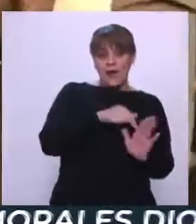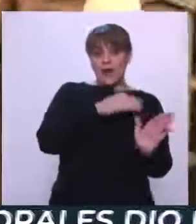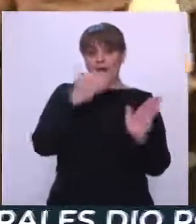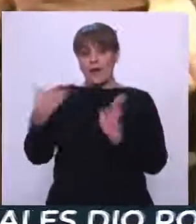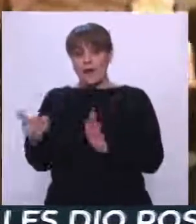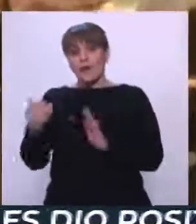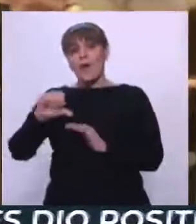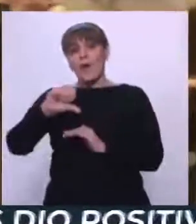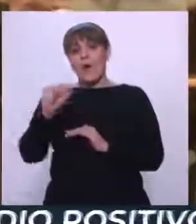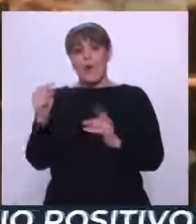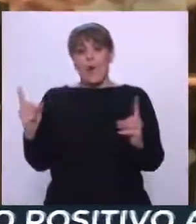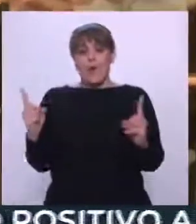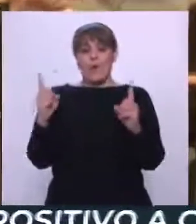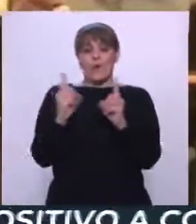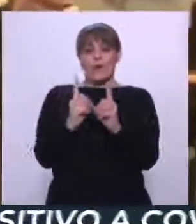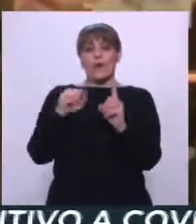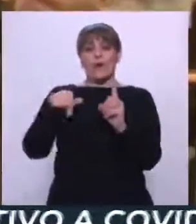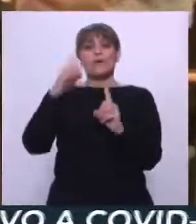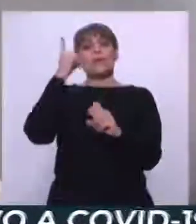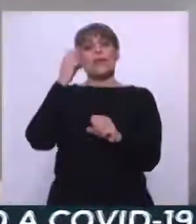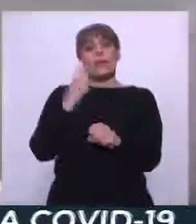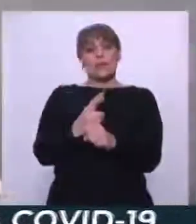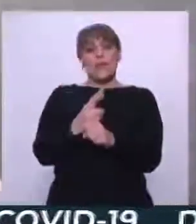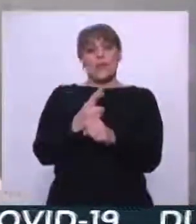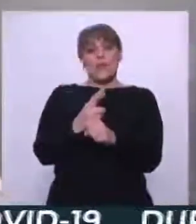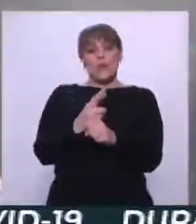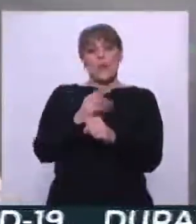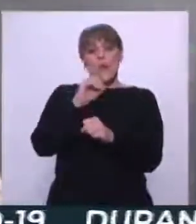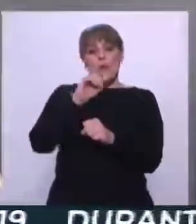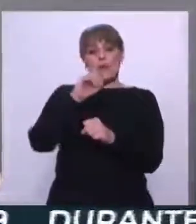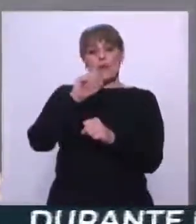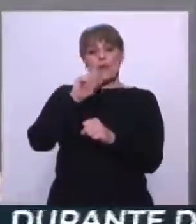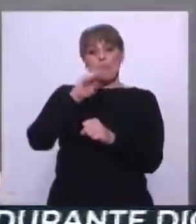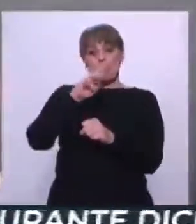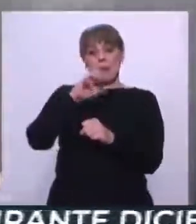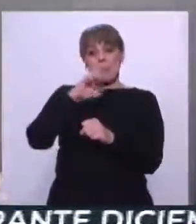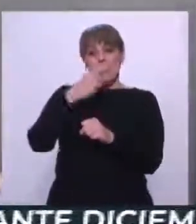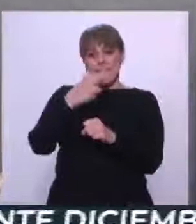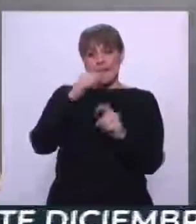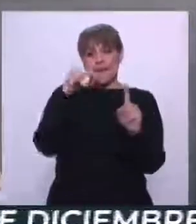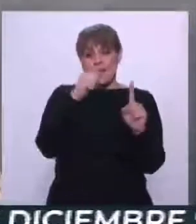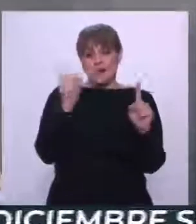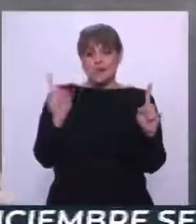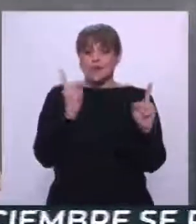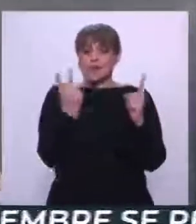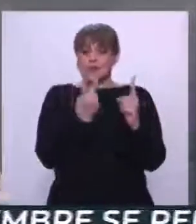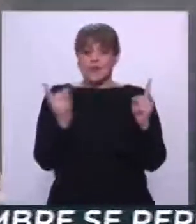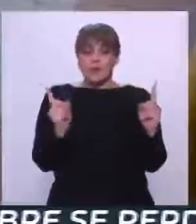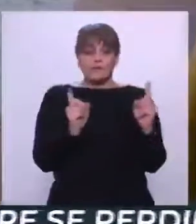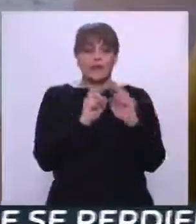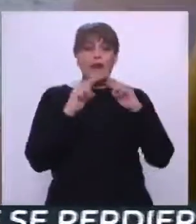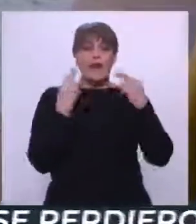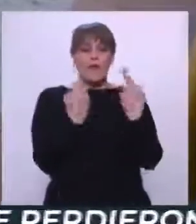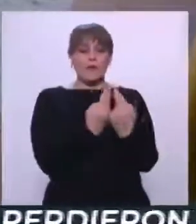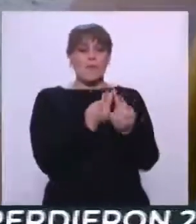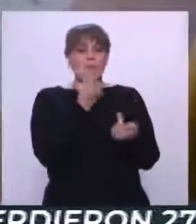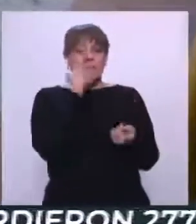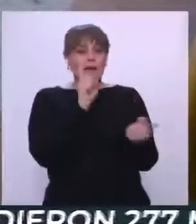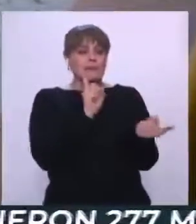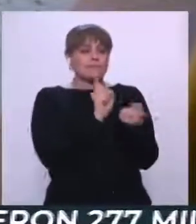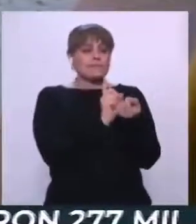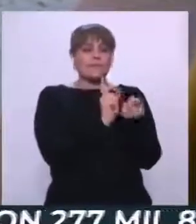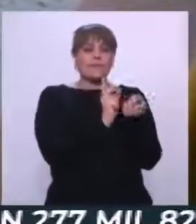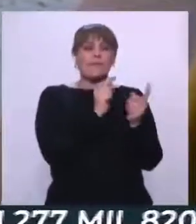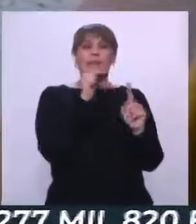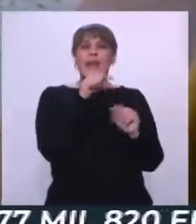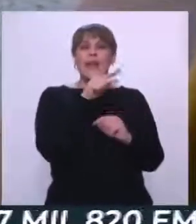en ese entonces el que era el director de Odebrecht en nuestro país, para hablar, de nombre Luis